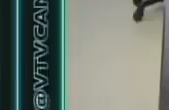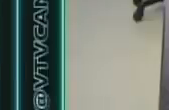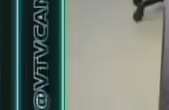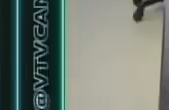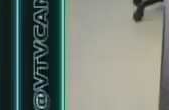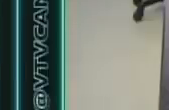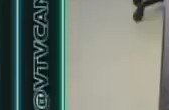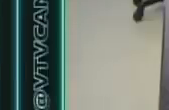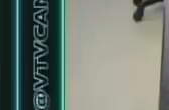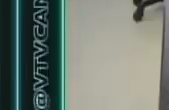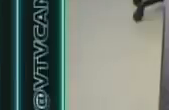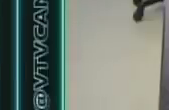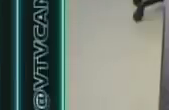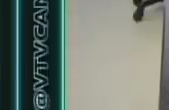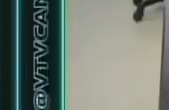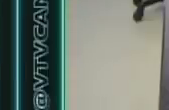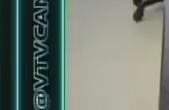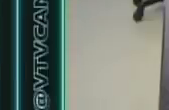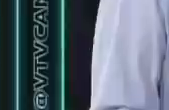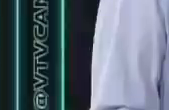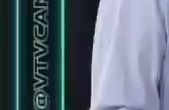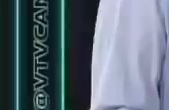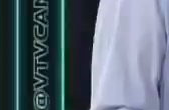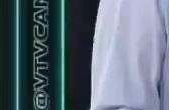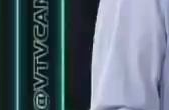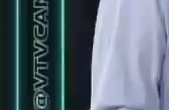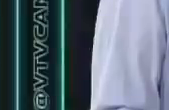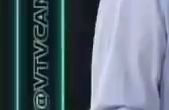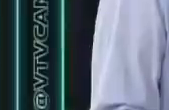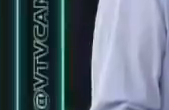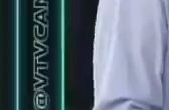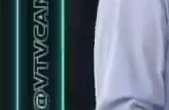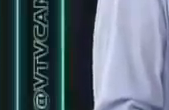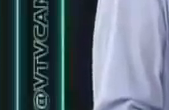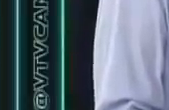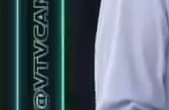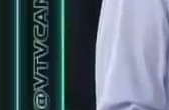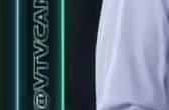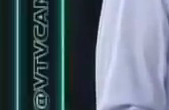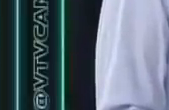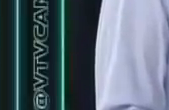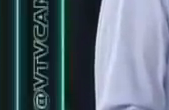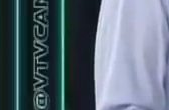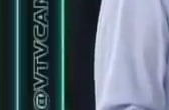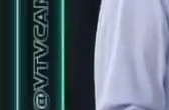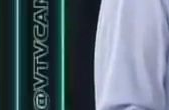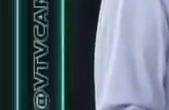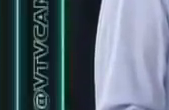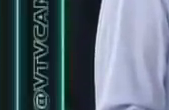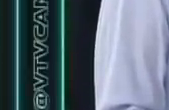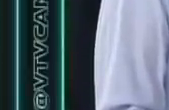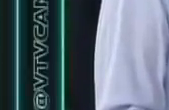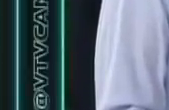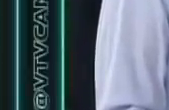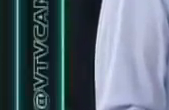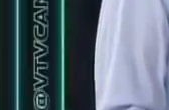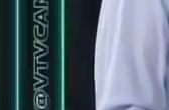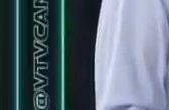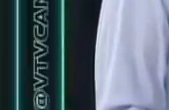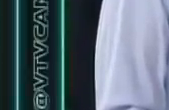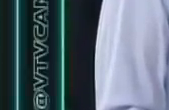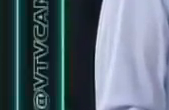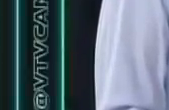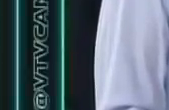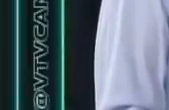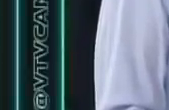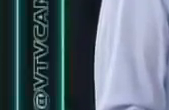del CLA. Cuidado con eso. Por ahí. Vamos a procesar. Recientemente se aprendió al responsable de distribución de alimentos de